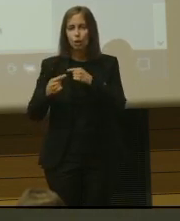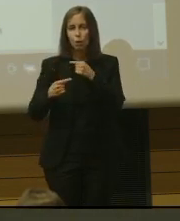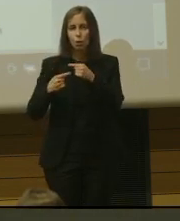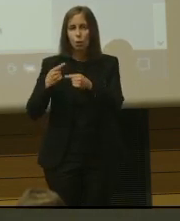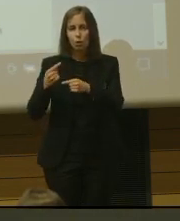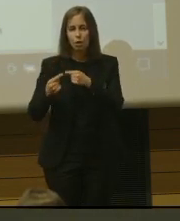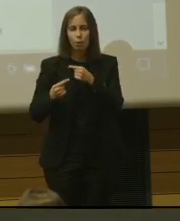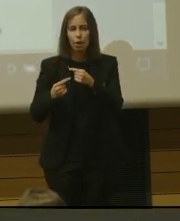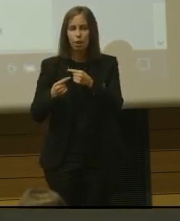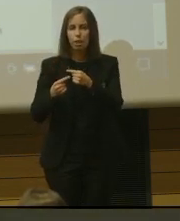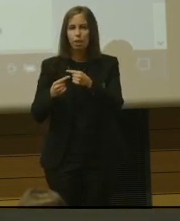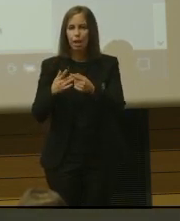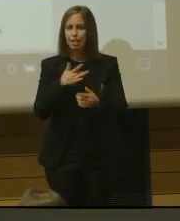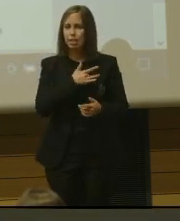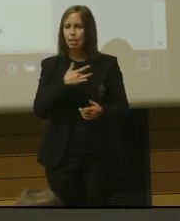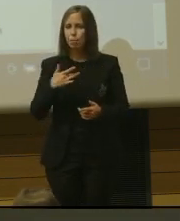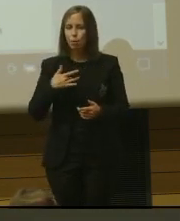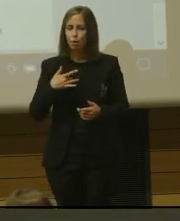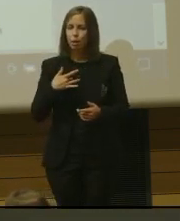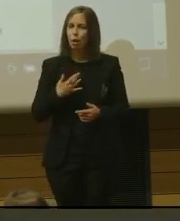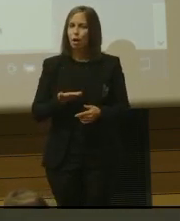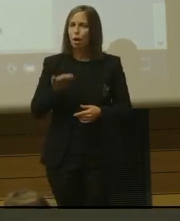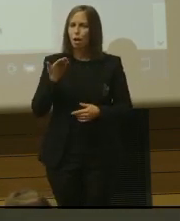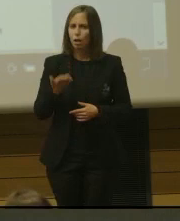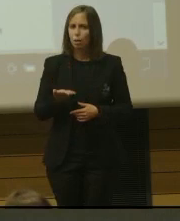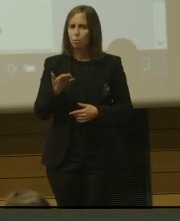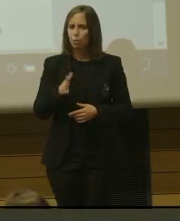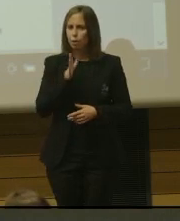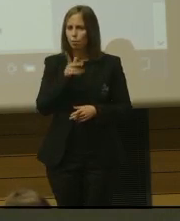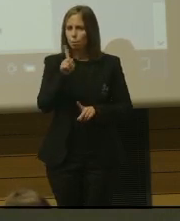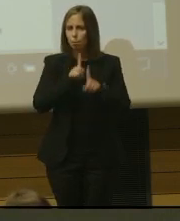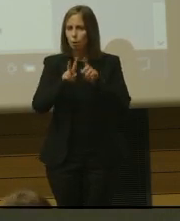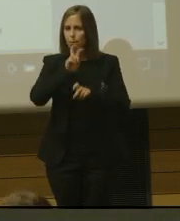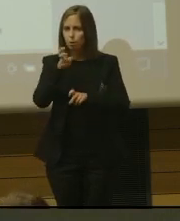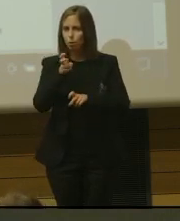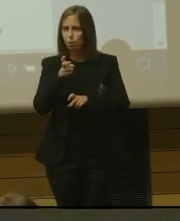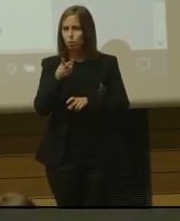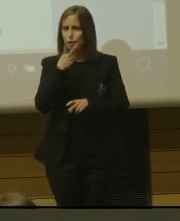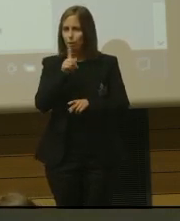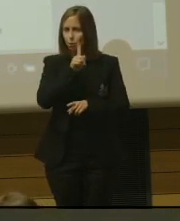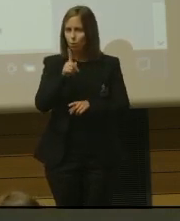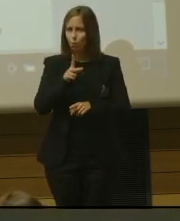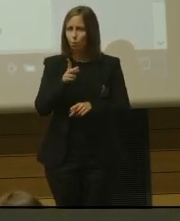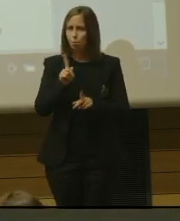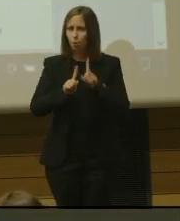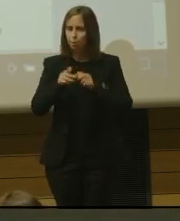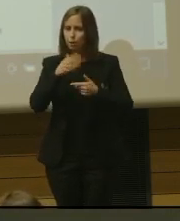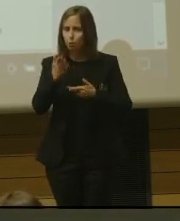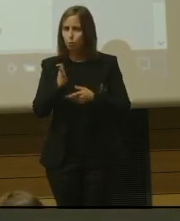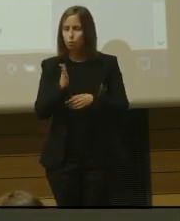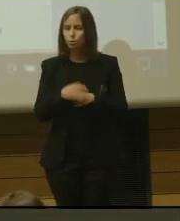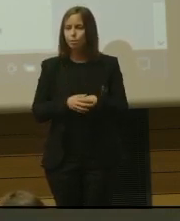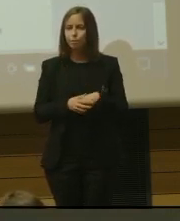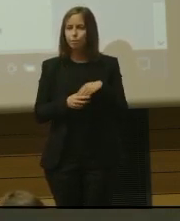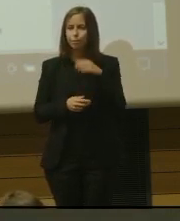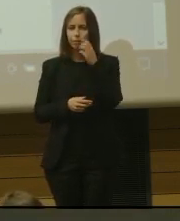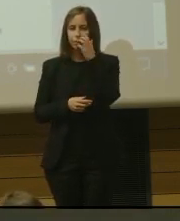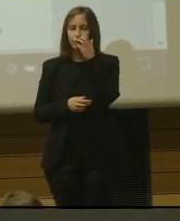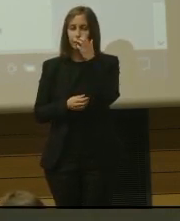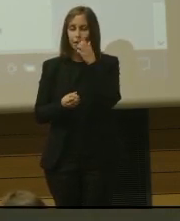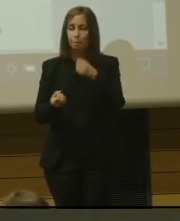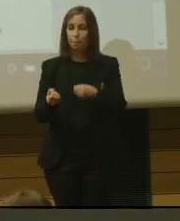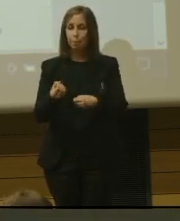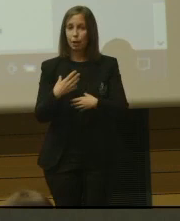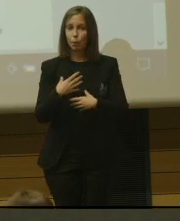a nivel de neumología importantes derivado de otras cosas, no por el tabaco. Y me comenta, estaba ya en un proceso